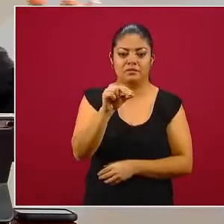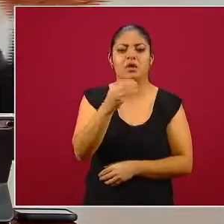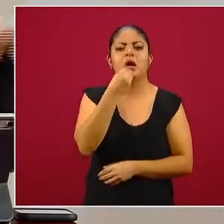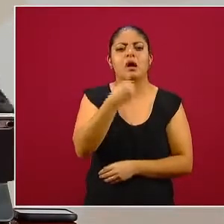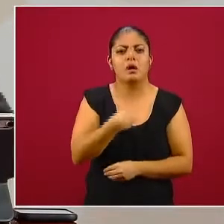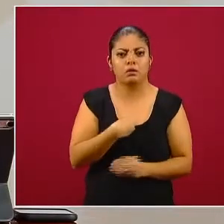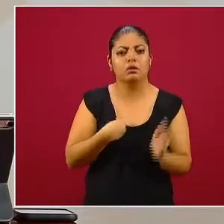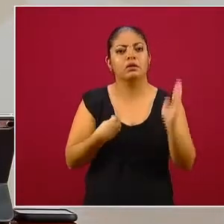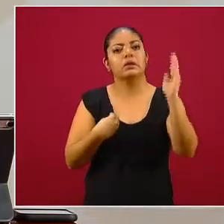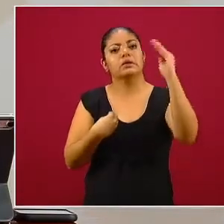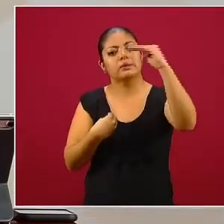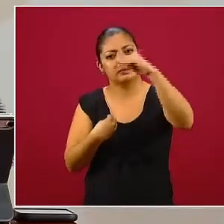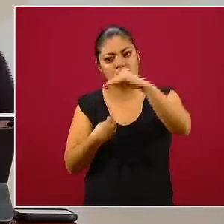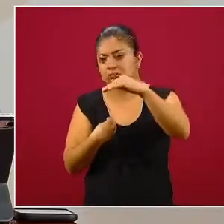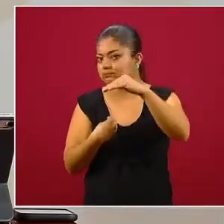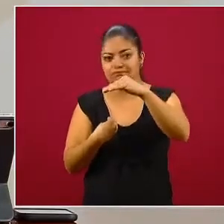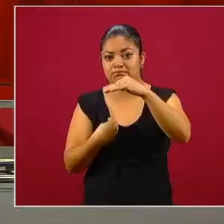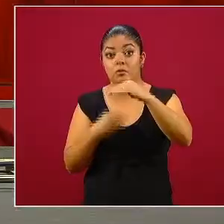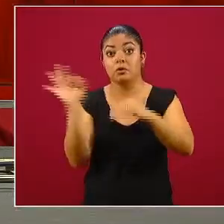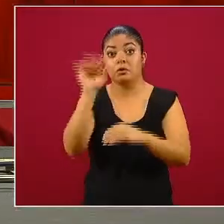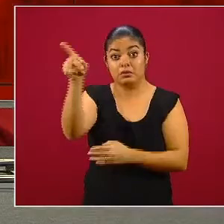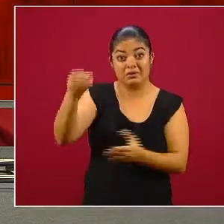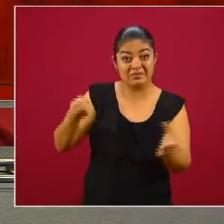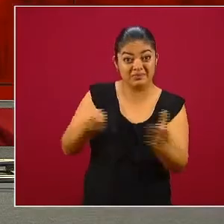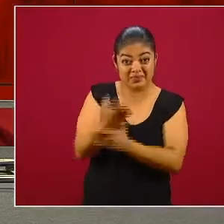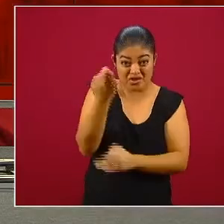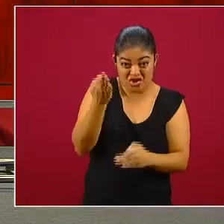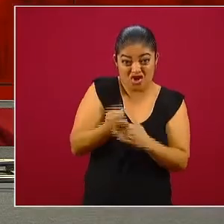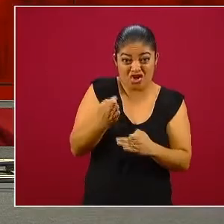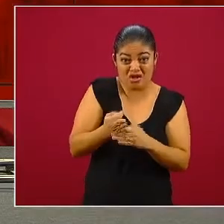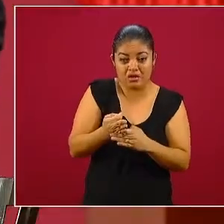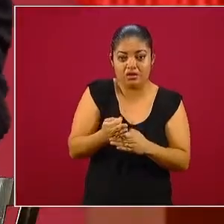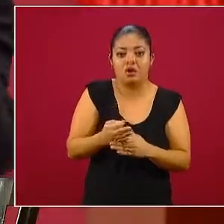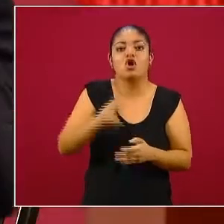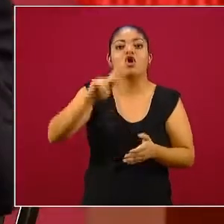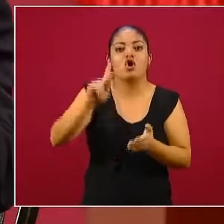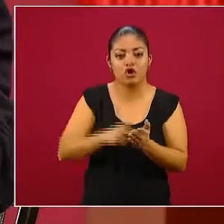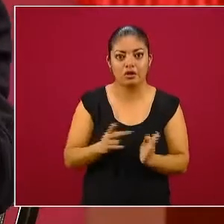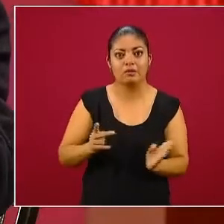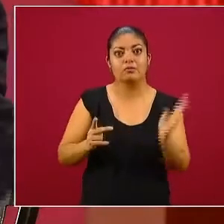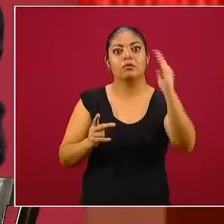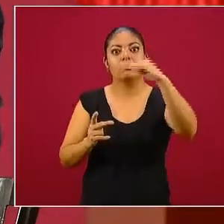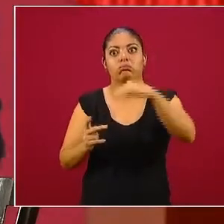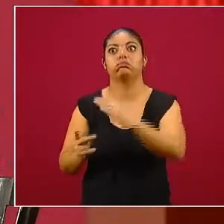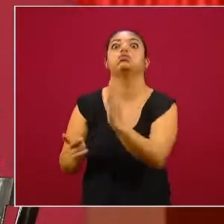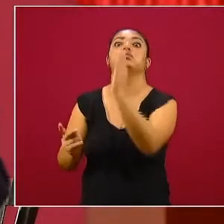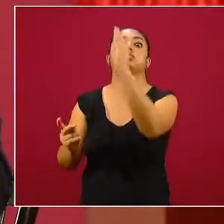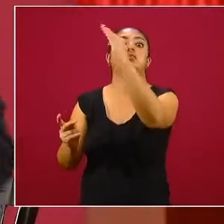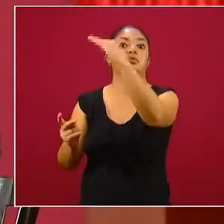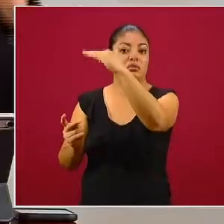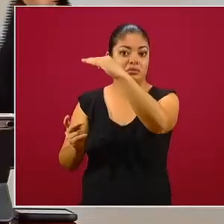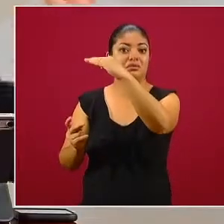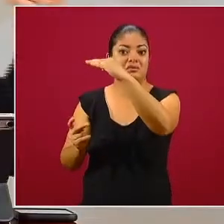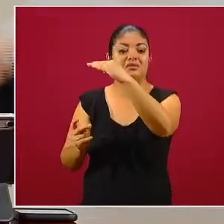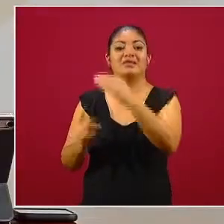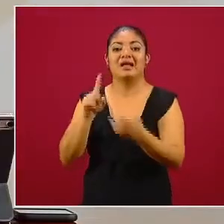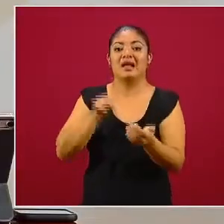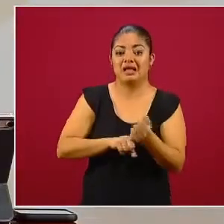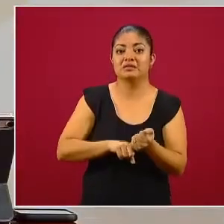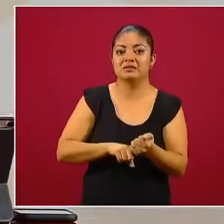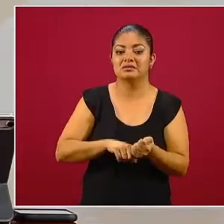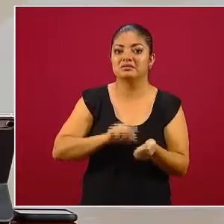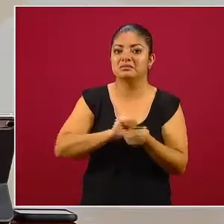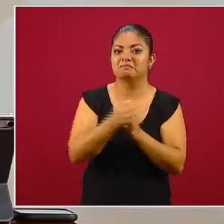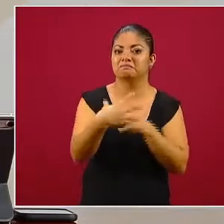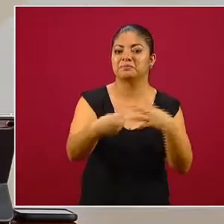curvas de reducción, porque si salen en este momento a la calle, vuelve a rebrotar y se vuelve a aumentar la curva